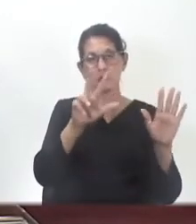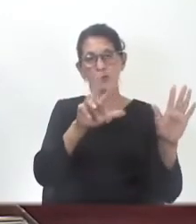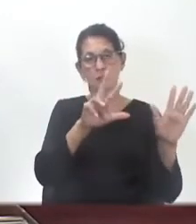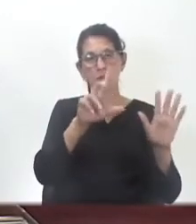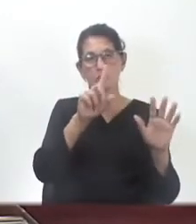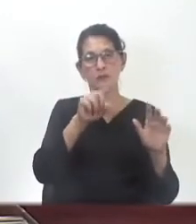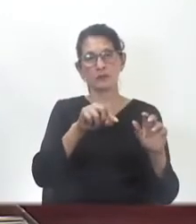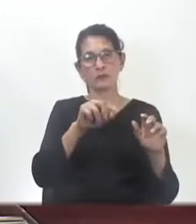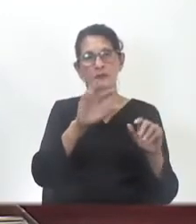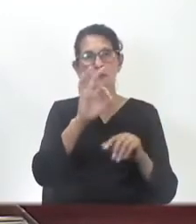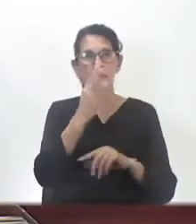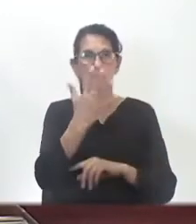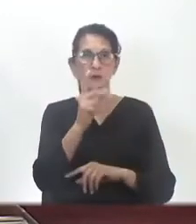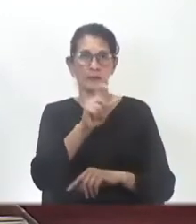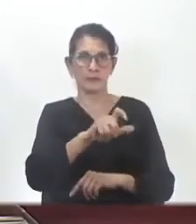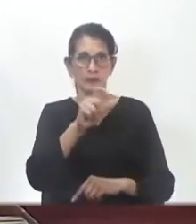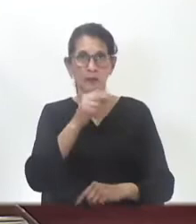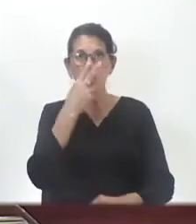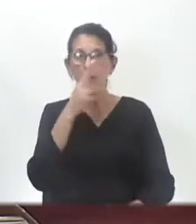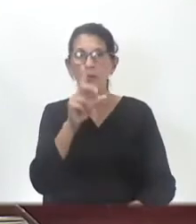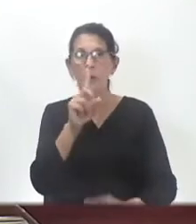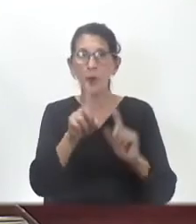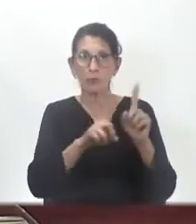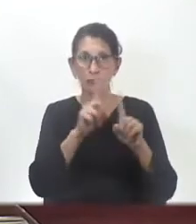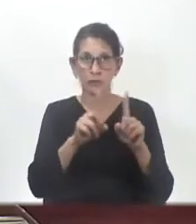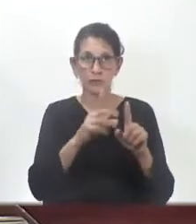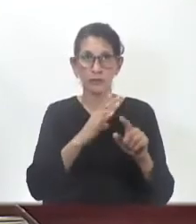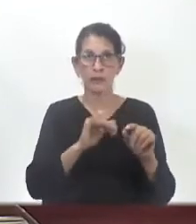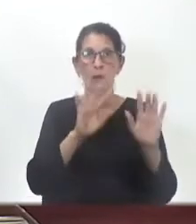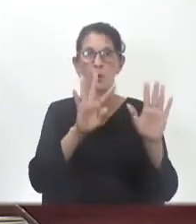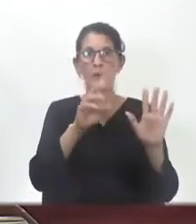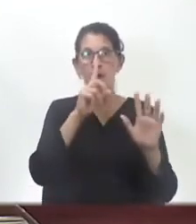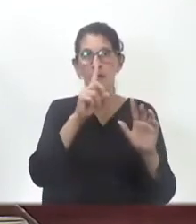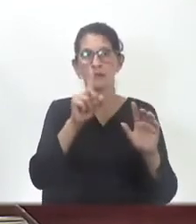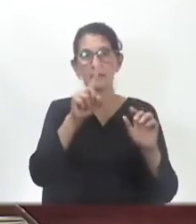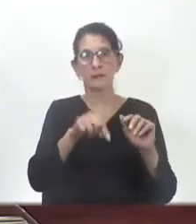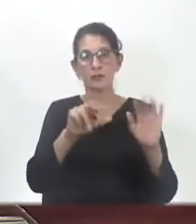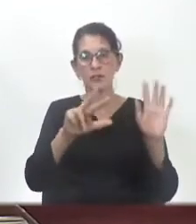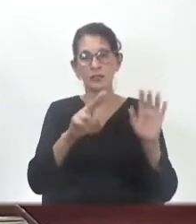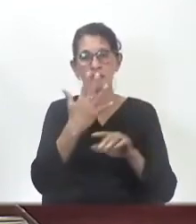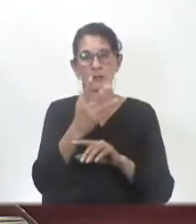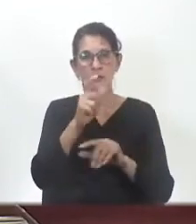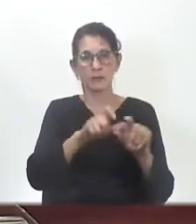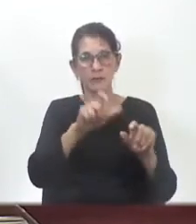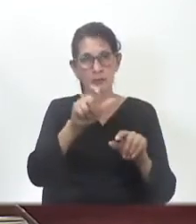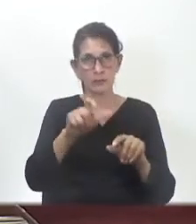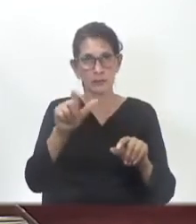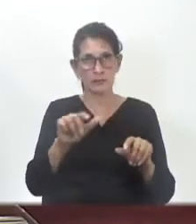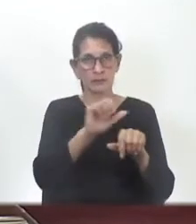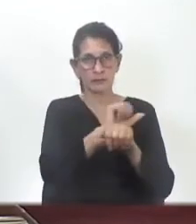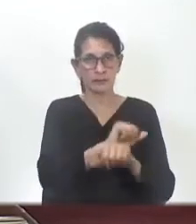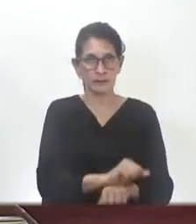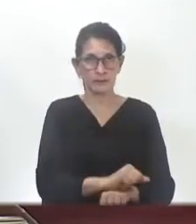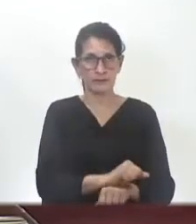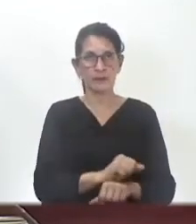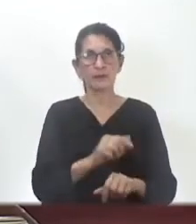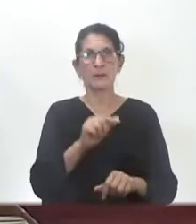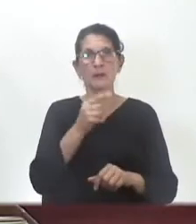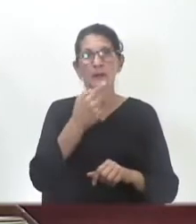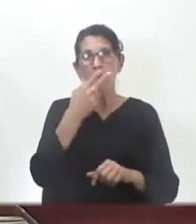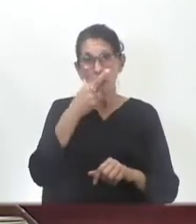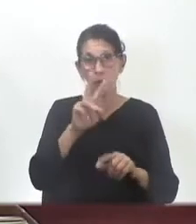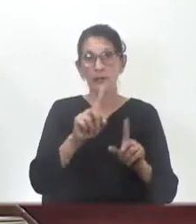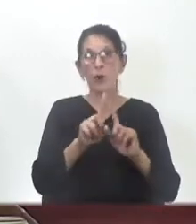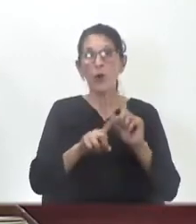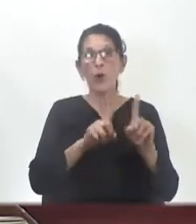privadas de libertad. En el 2011 teníamos 9.185 personas privadas de libertad. O sea que ya en el